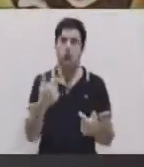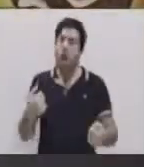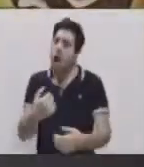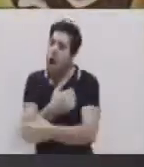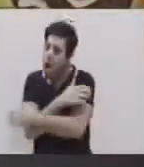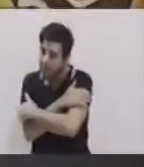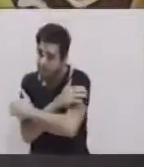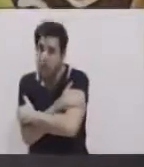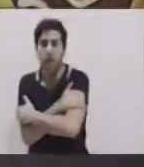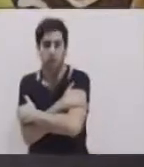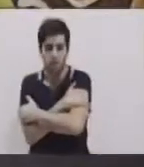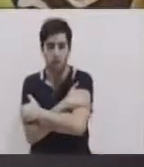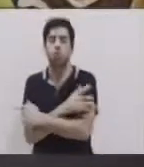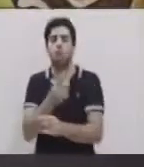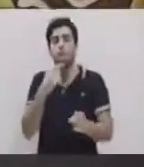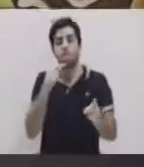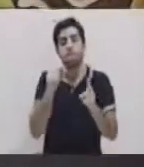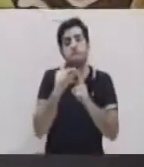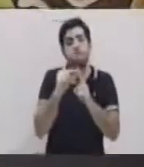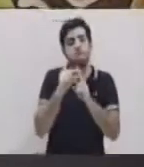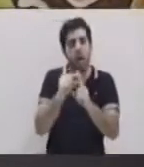sanar, que con una palabra